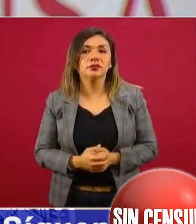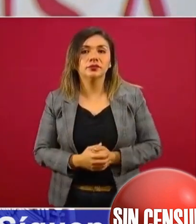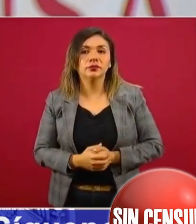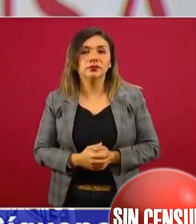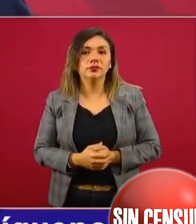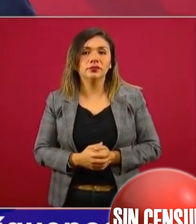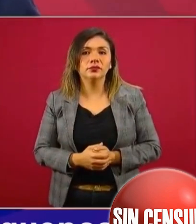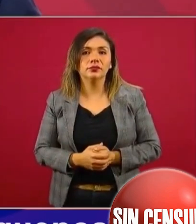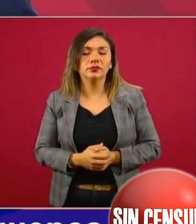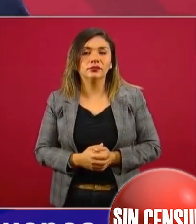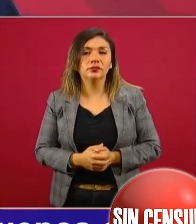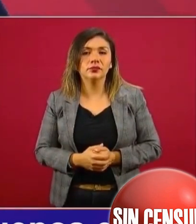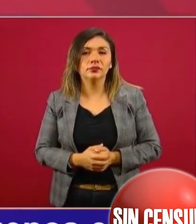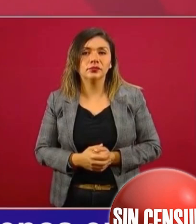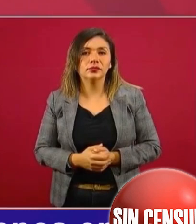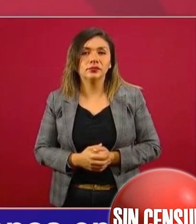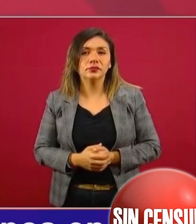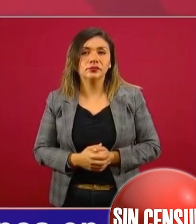incluso